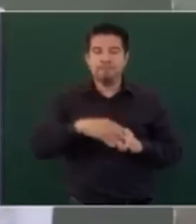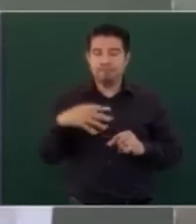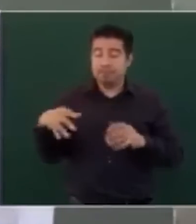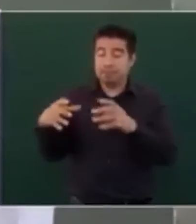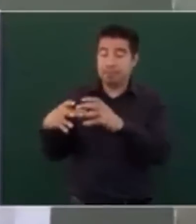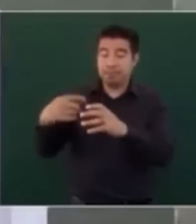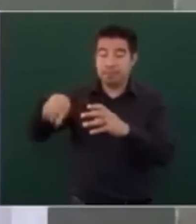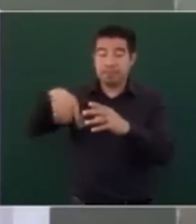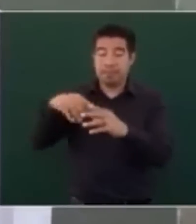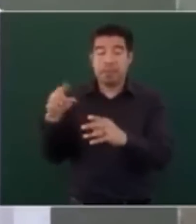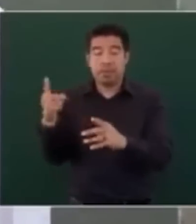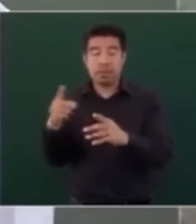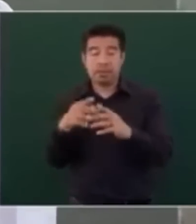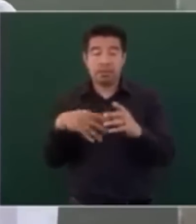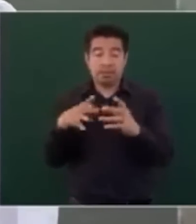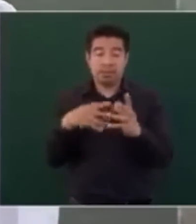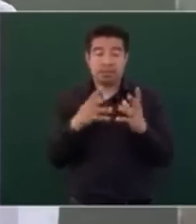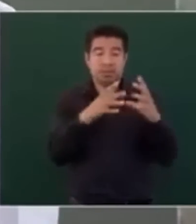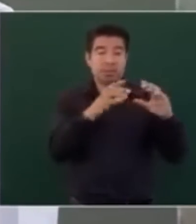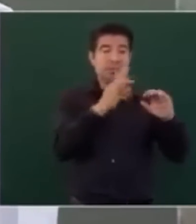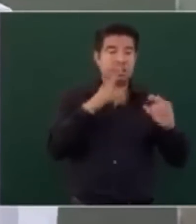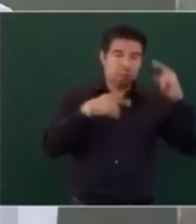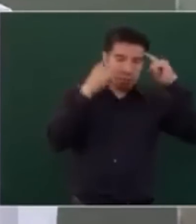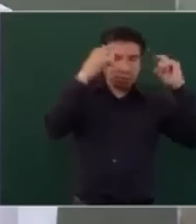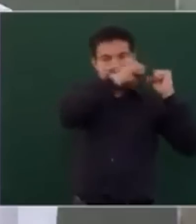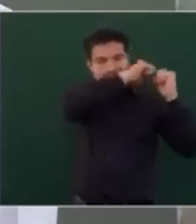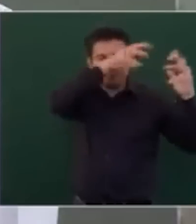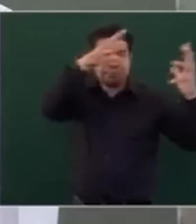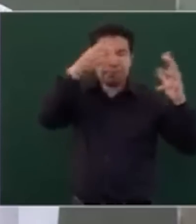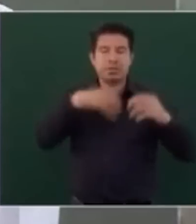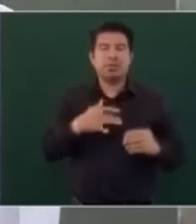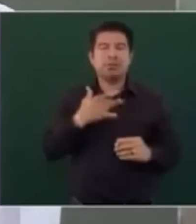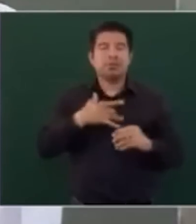conservadores y liberales con dimensión social,